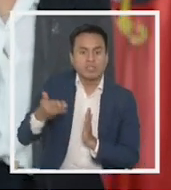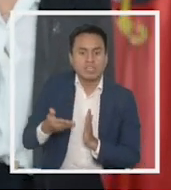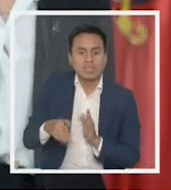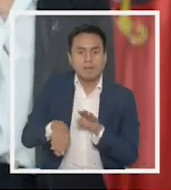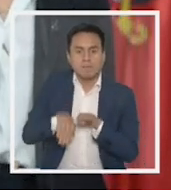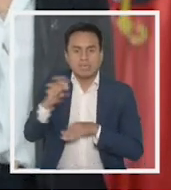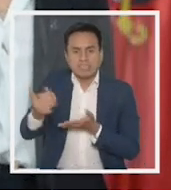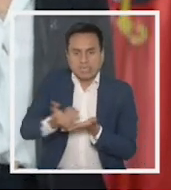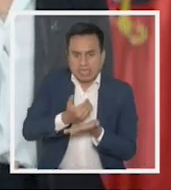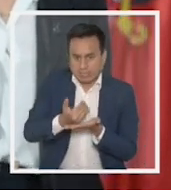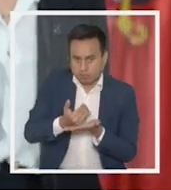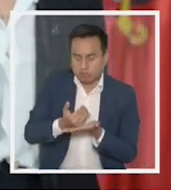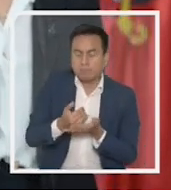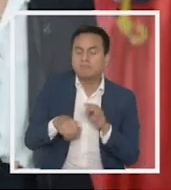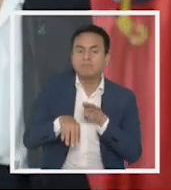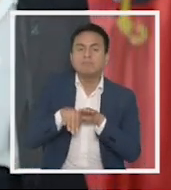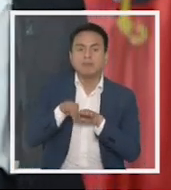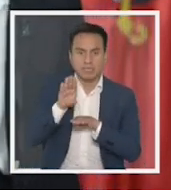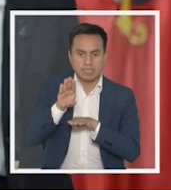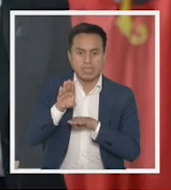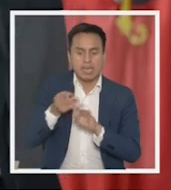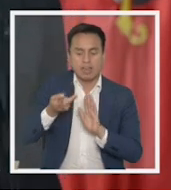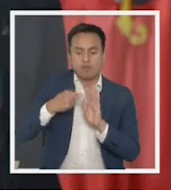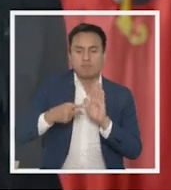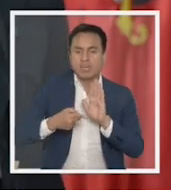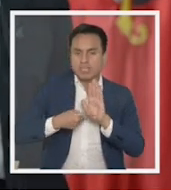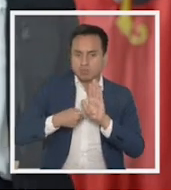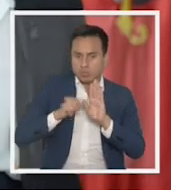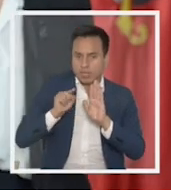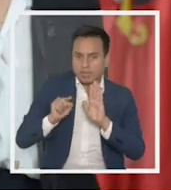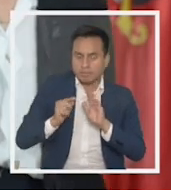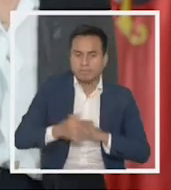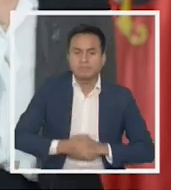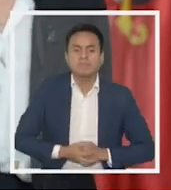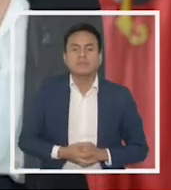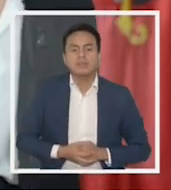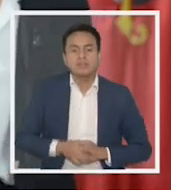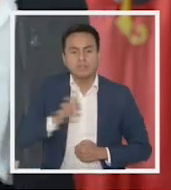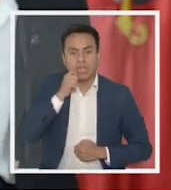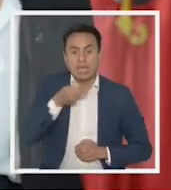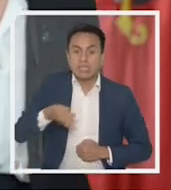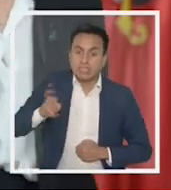tributaria, lo cual, insisto, sigue siendo tremendamente importante.